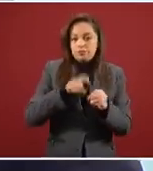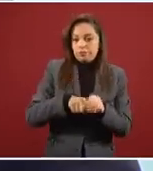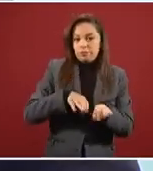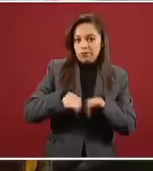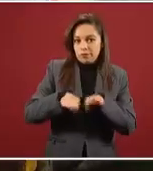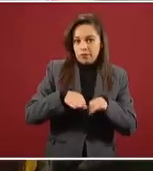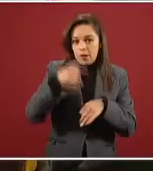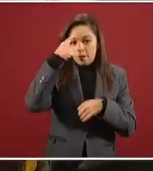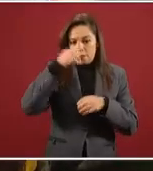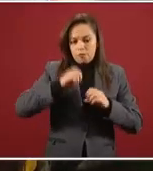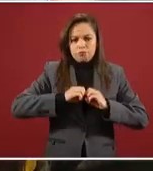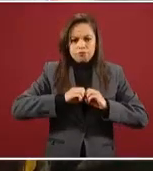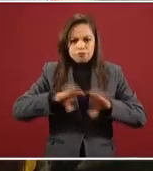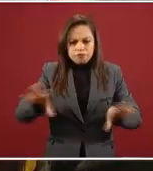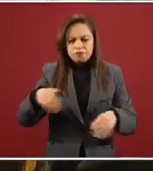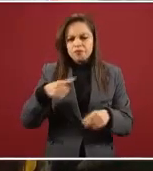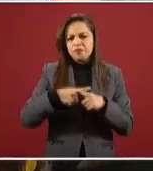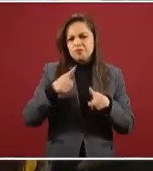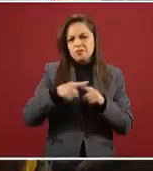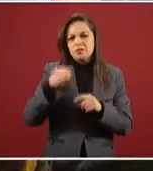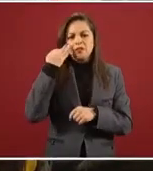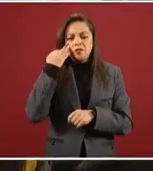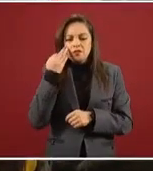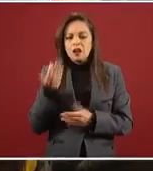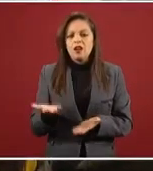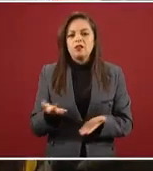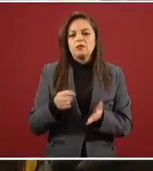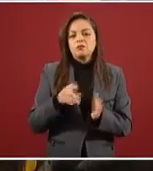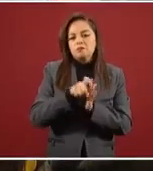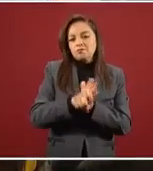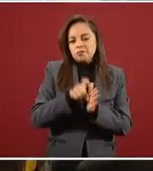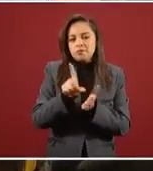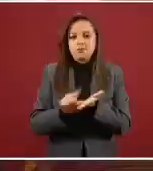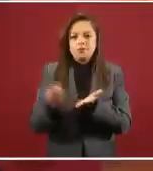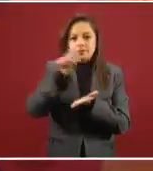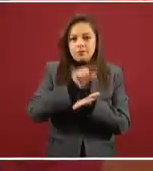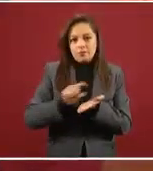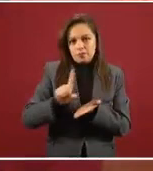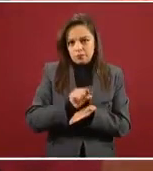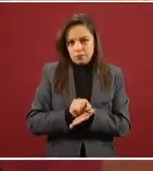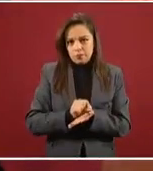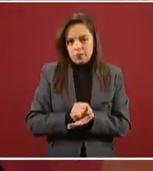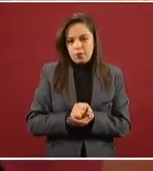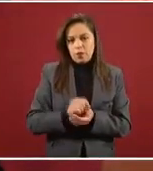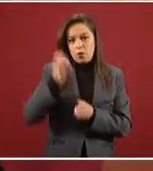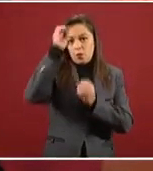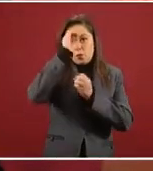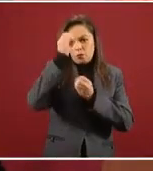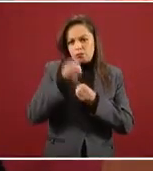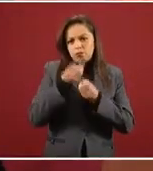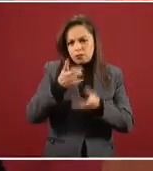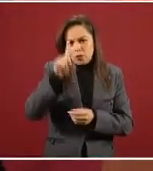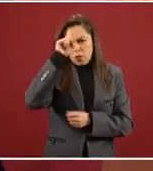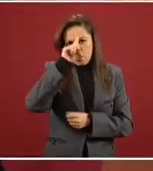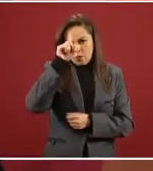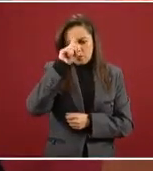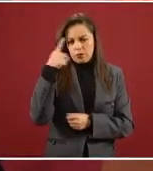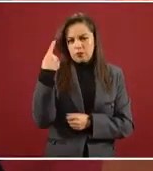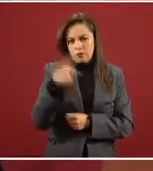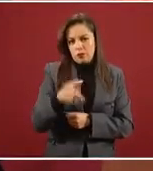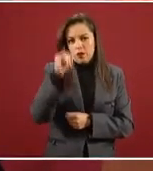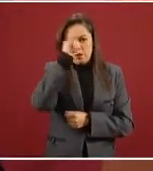redes sociales, de diferentes canales de comunicación, orientación para los patrones cumplidos y que, como ya lo